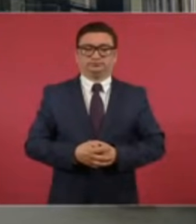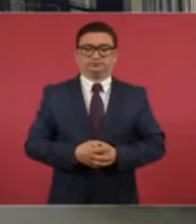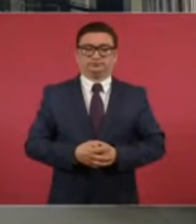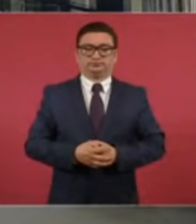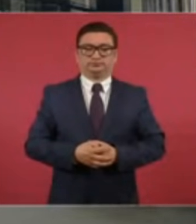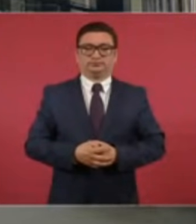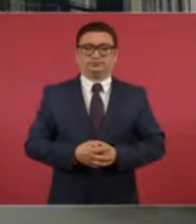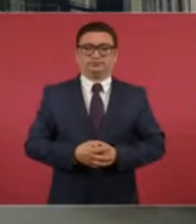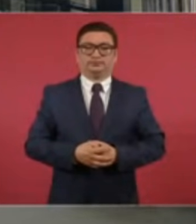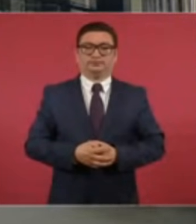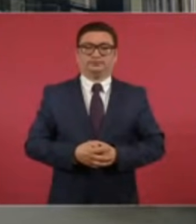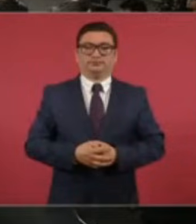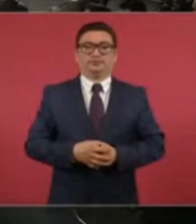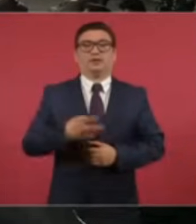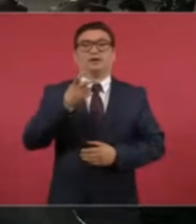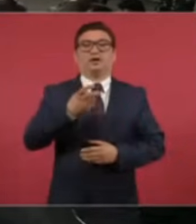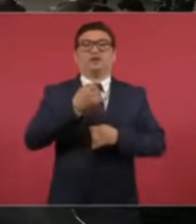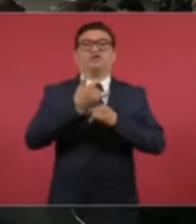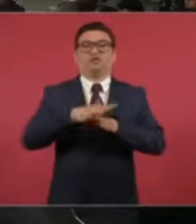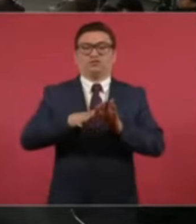Es con datos del INEGI.